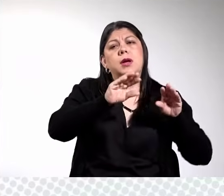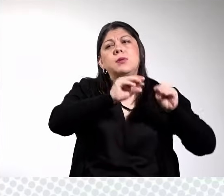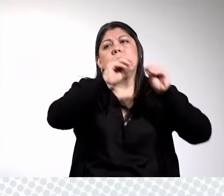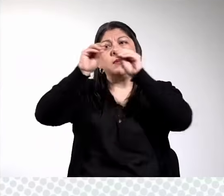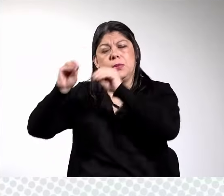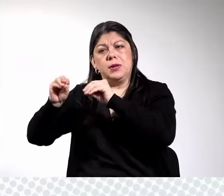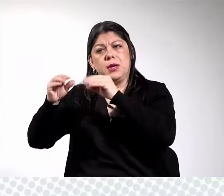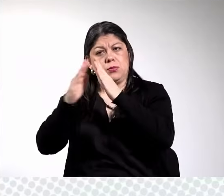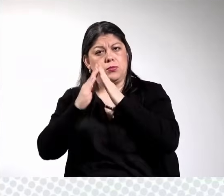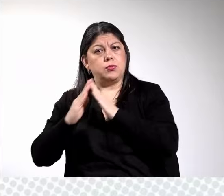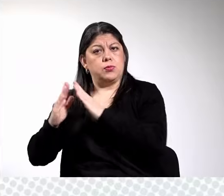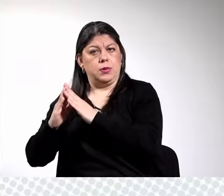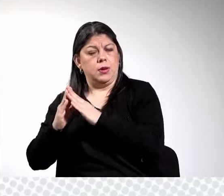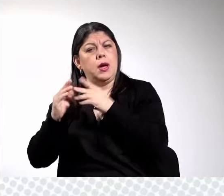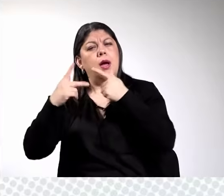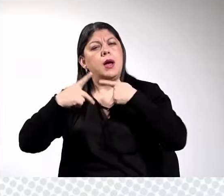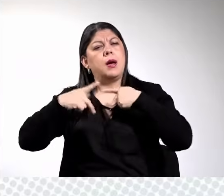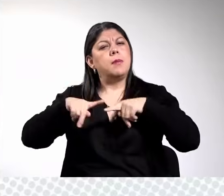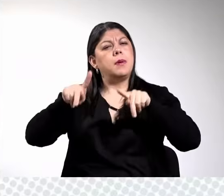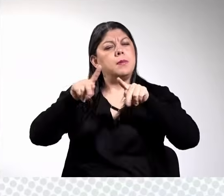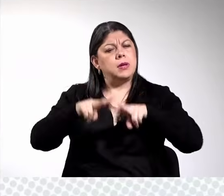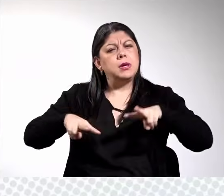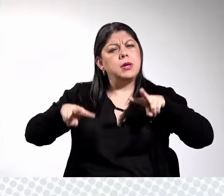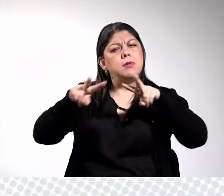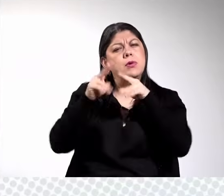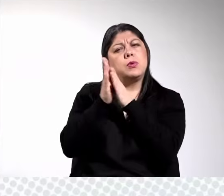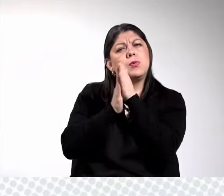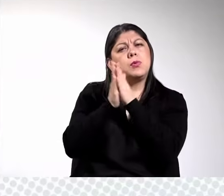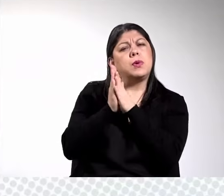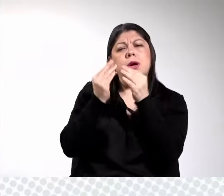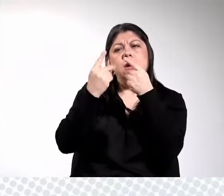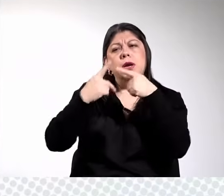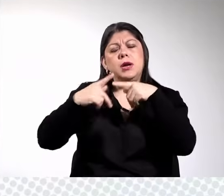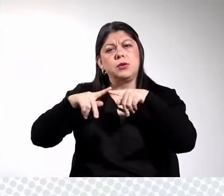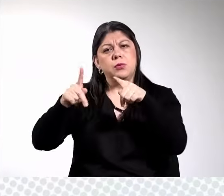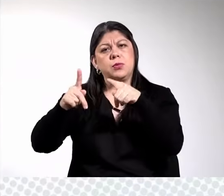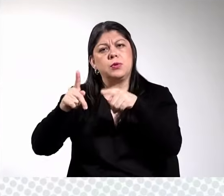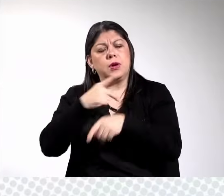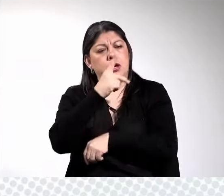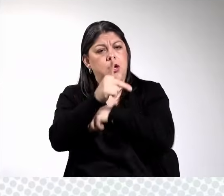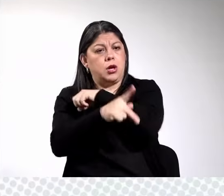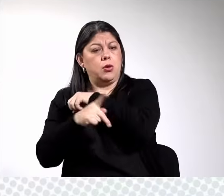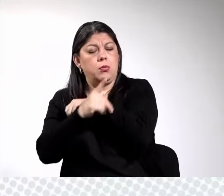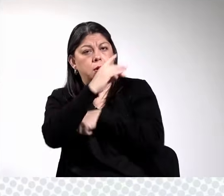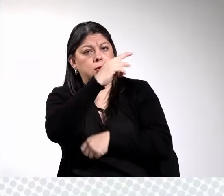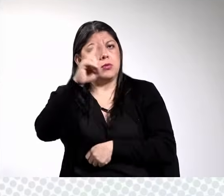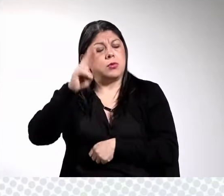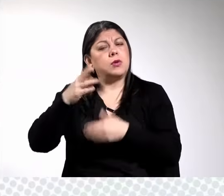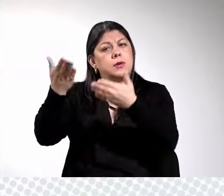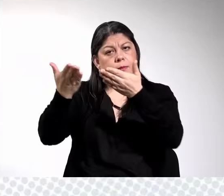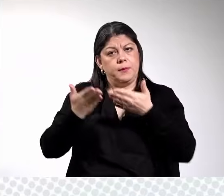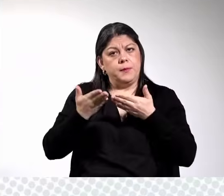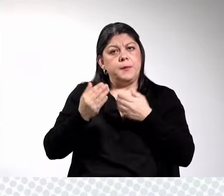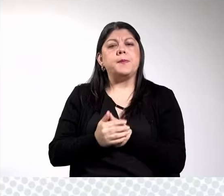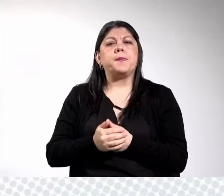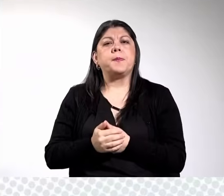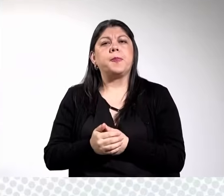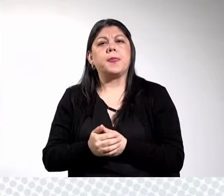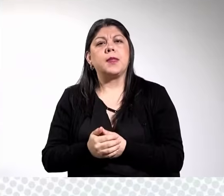urbana, nos permite valorar muchísimo las oportunidades que un país como Costa Rica nos da. Y